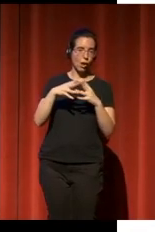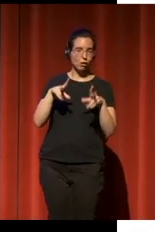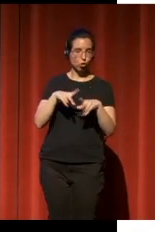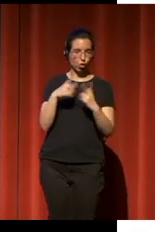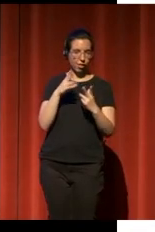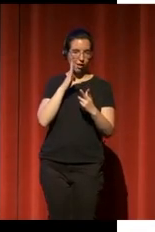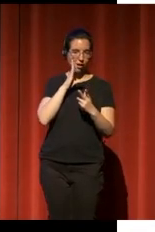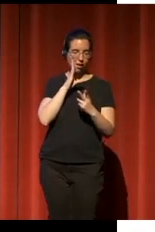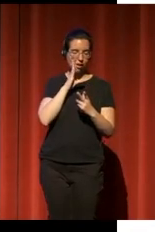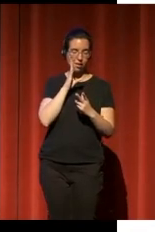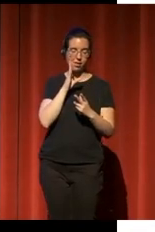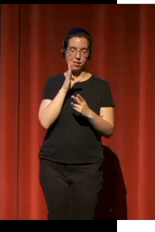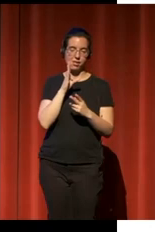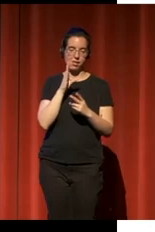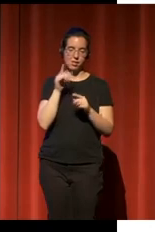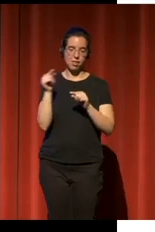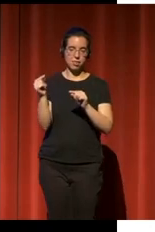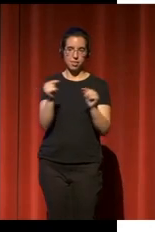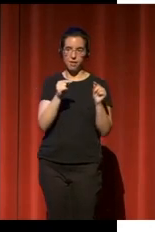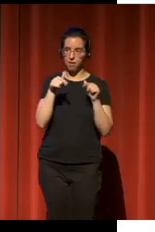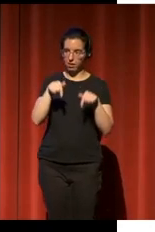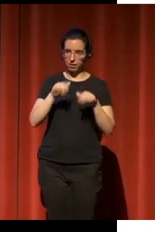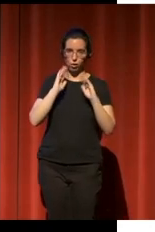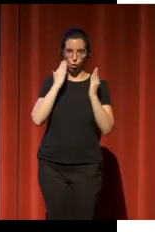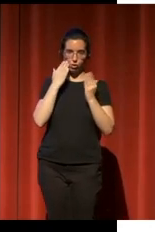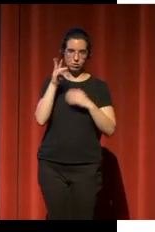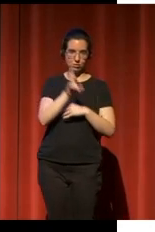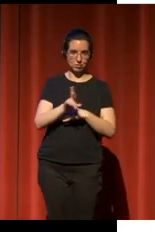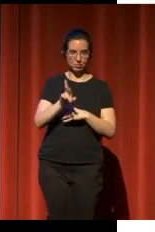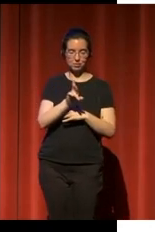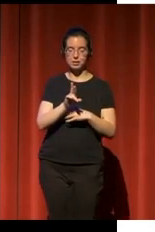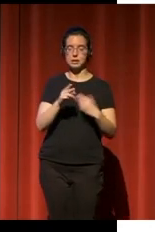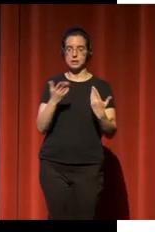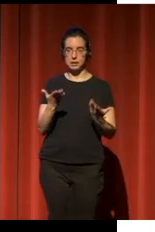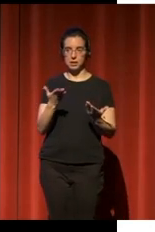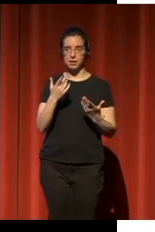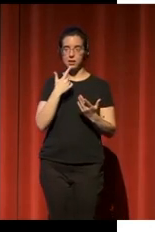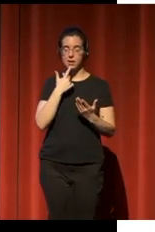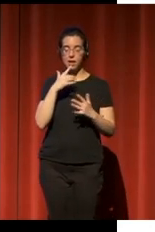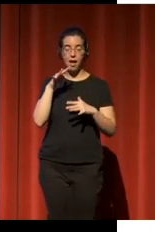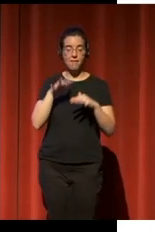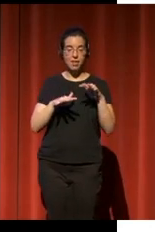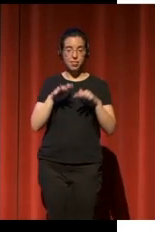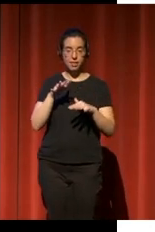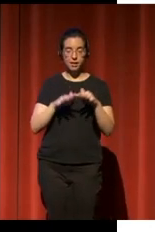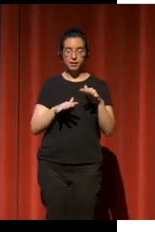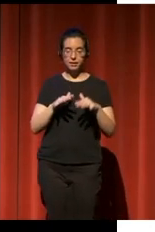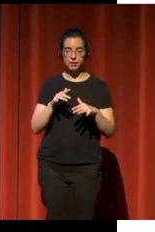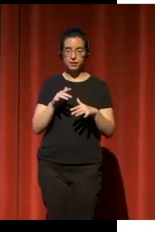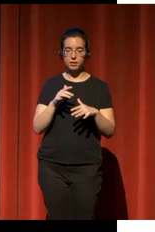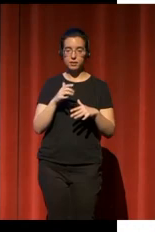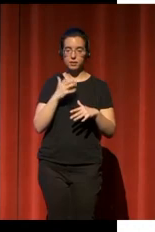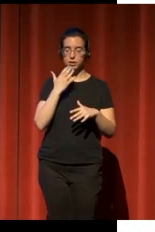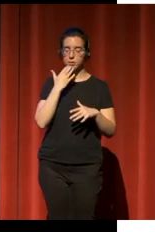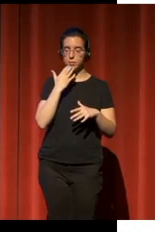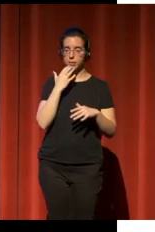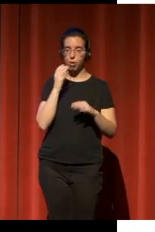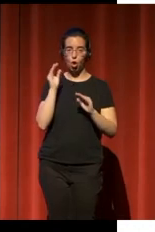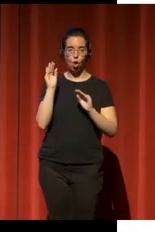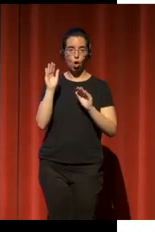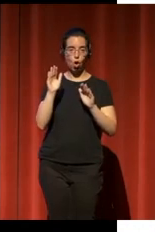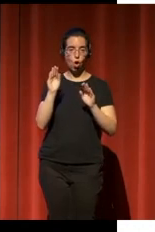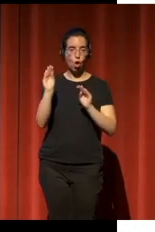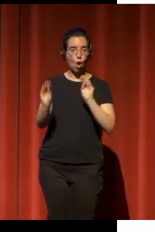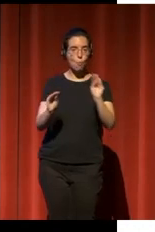ha dominado bastante el debate en el congreso eh de que a veces eh a convocar a los diferentes